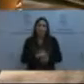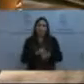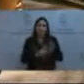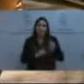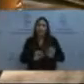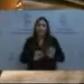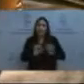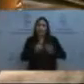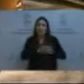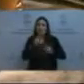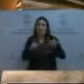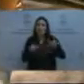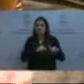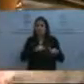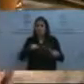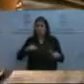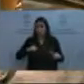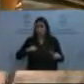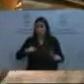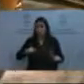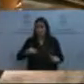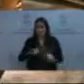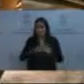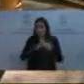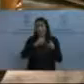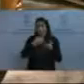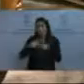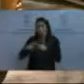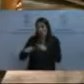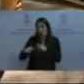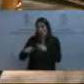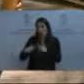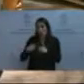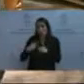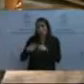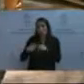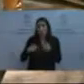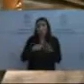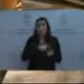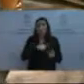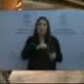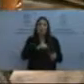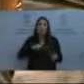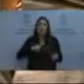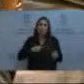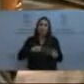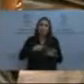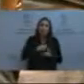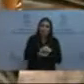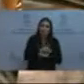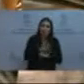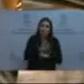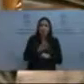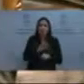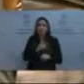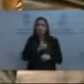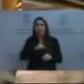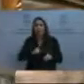especificidades para los autónomos en los productos denominados autónomo inversión y autónomo circulante.